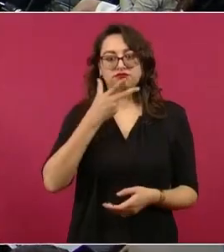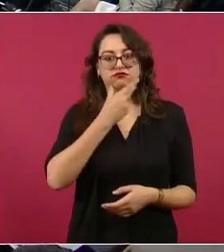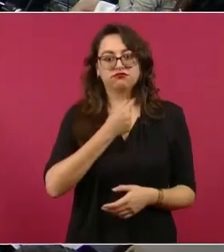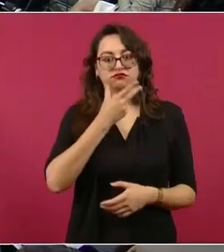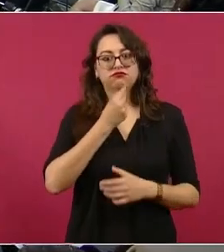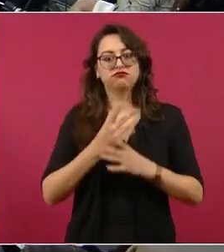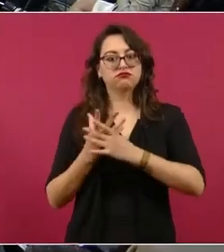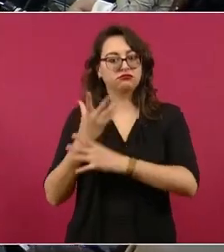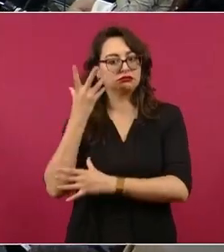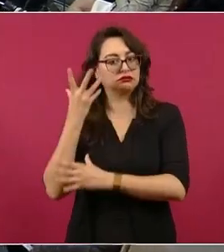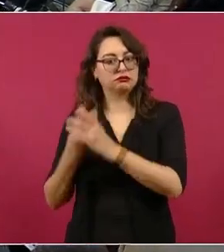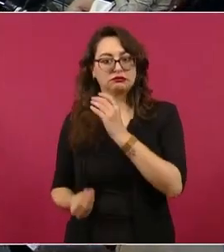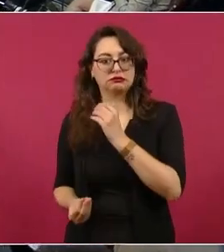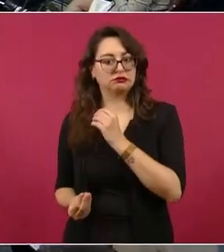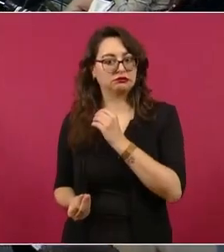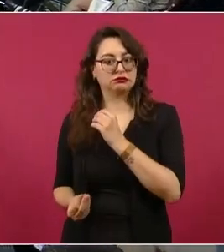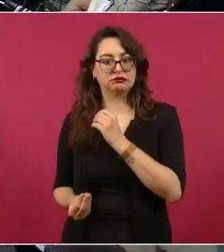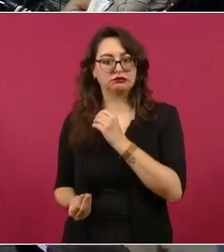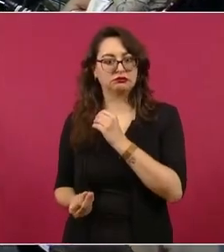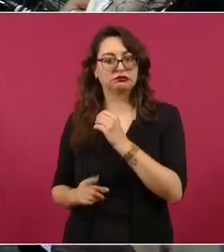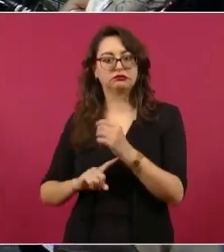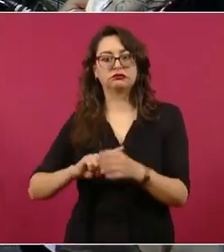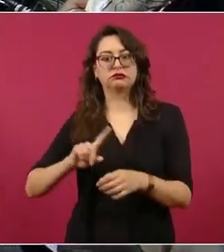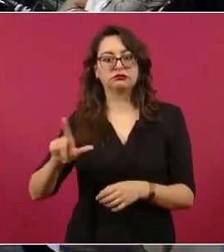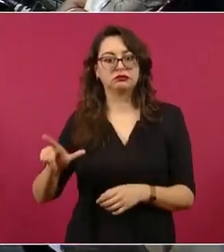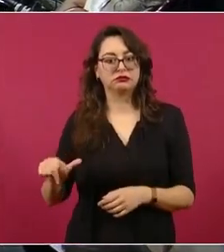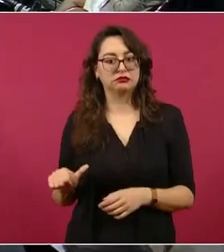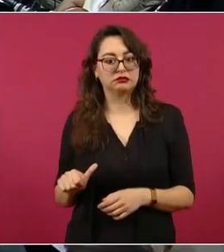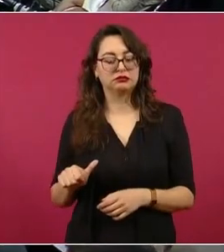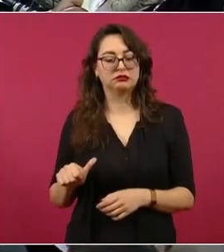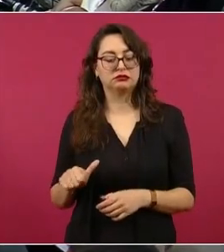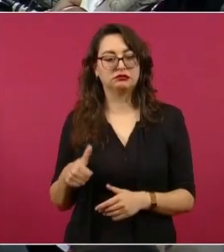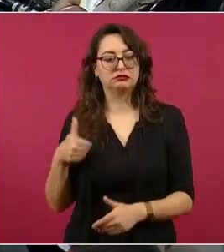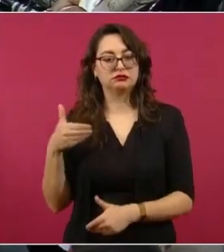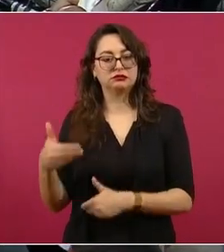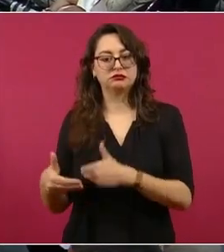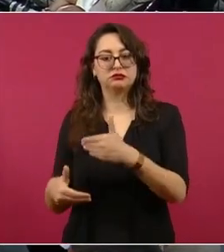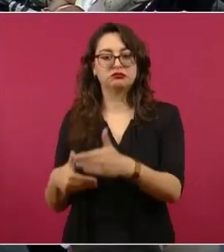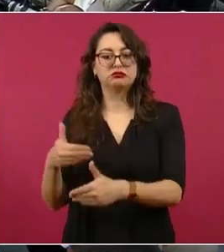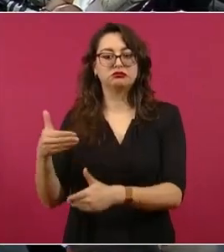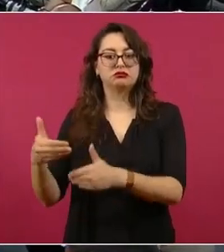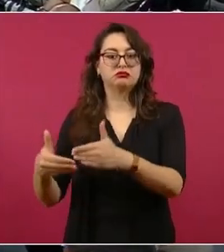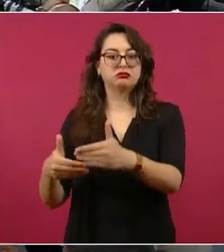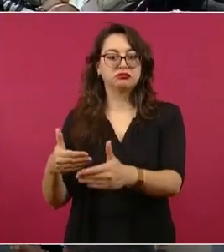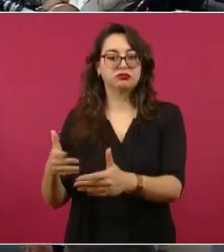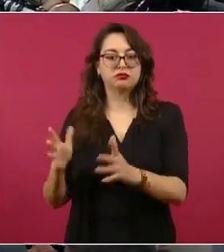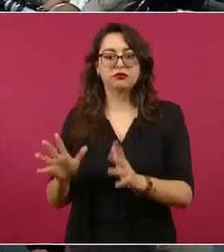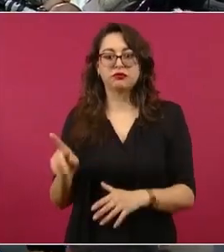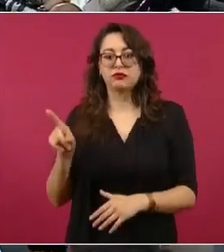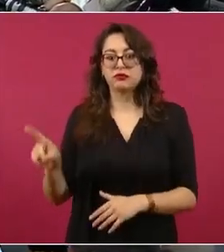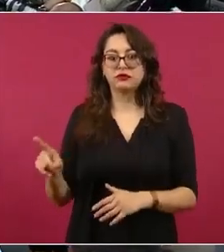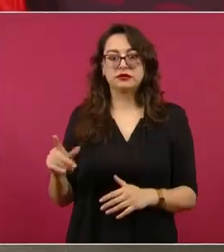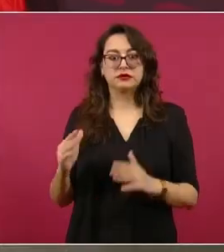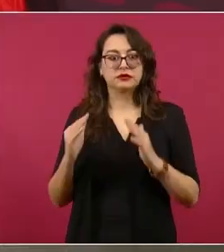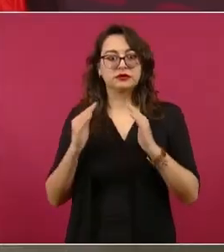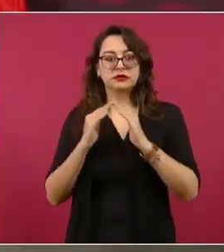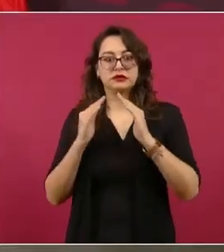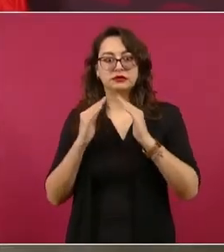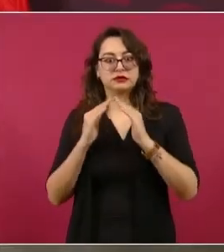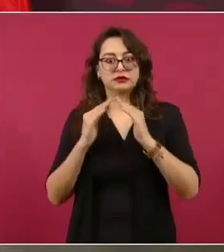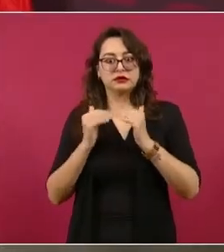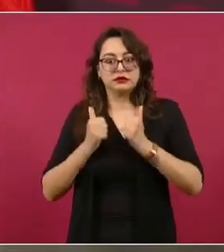68 o en el tiempo que estuvo el movimiento. No salió a la calle. Si hubiese salido,